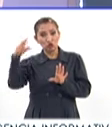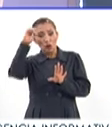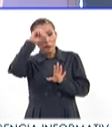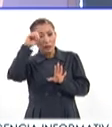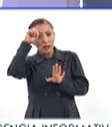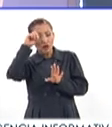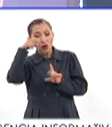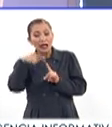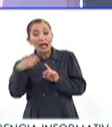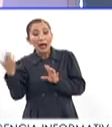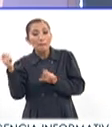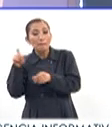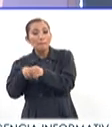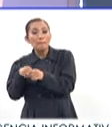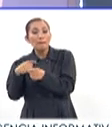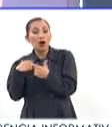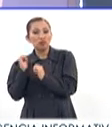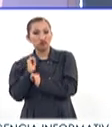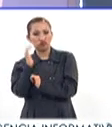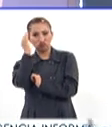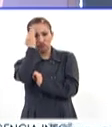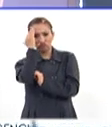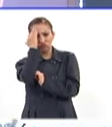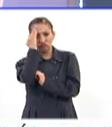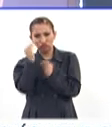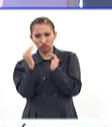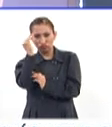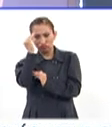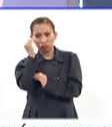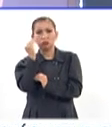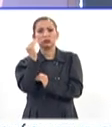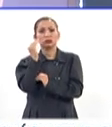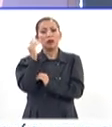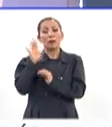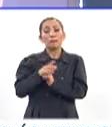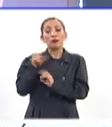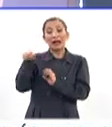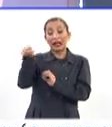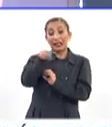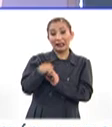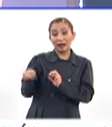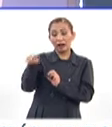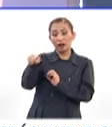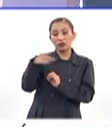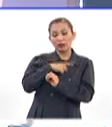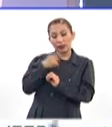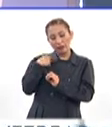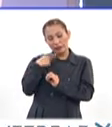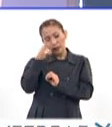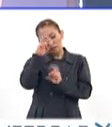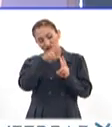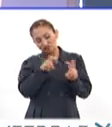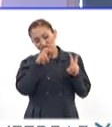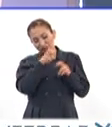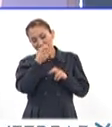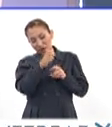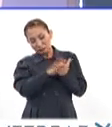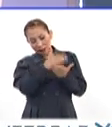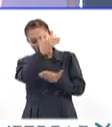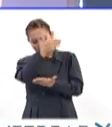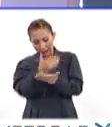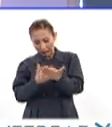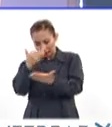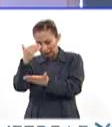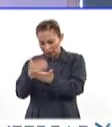opinión de quien forma parte ahora de una autoridad jurisdiccional, porque ellos tienen que analizar este tipo de documentos